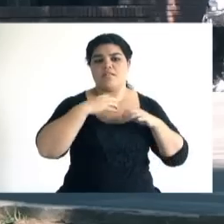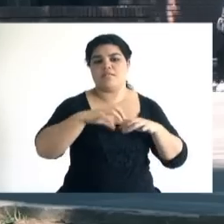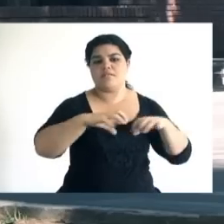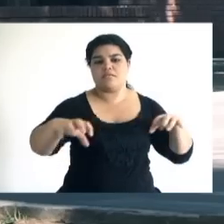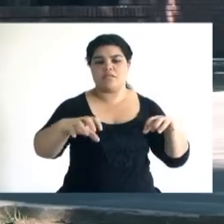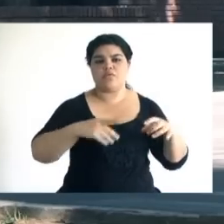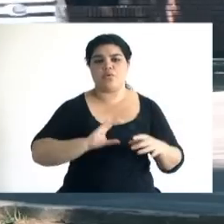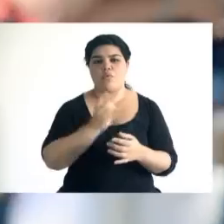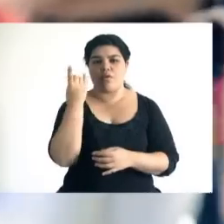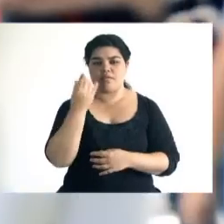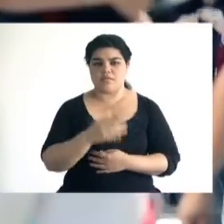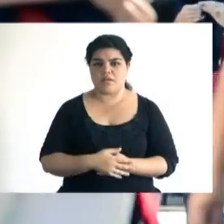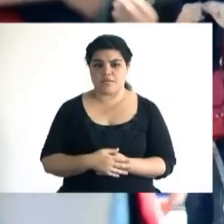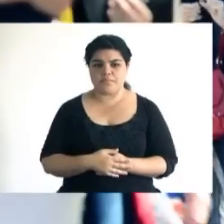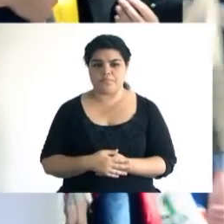Universitaria.